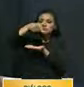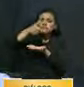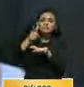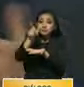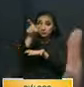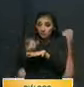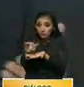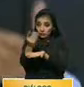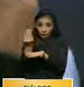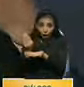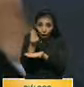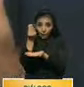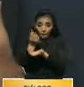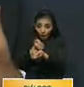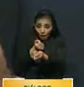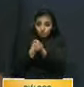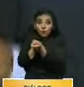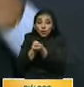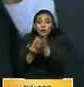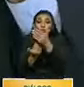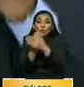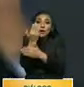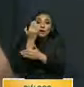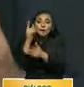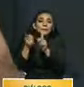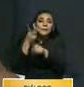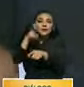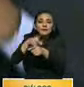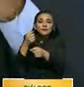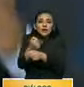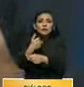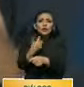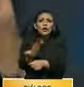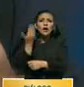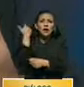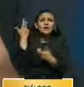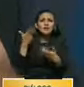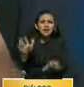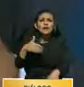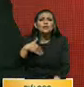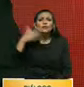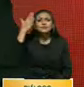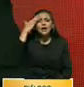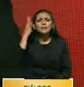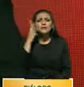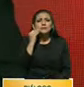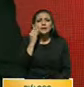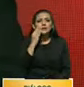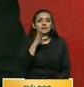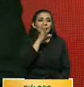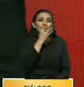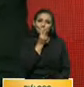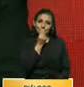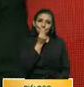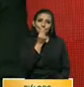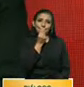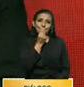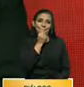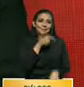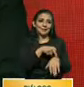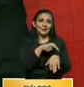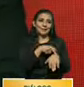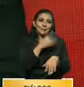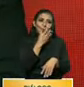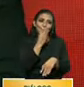país. Hay cosas que se pueden hacer. Yo ya las hice. Sé cómo hacerlas. Muchas gracias.